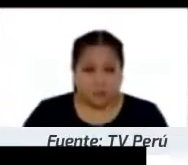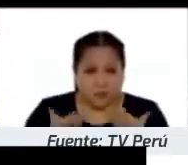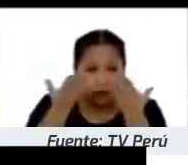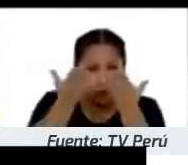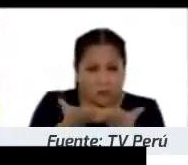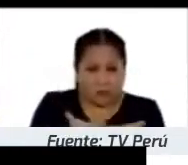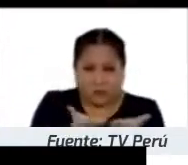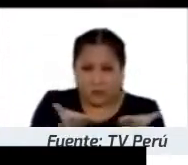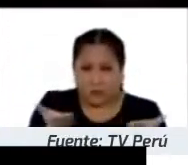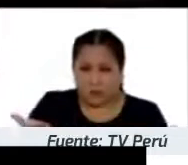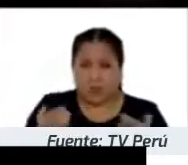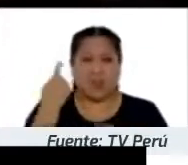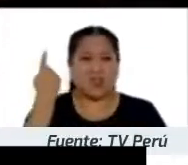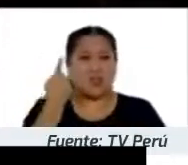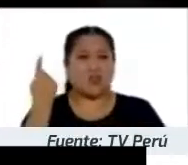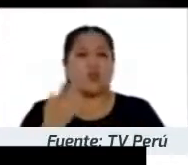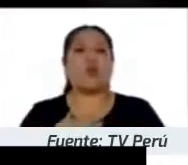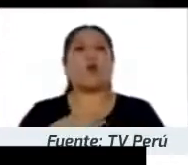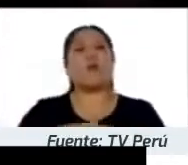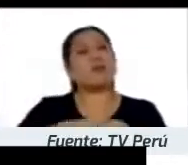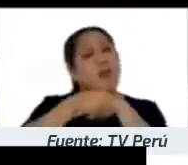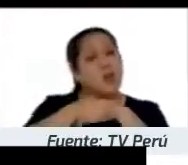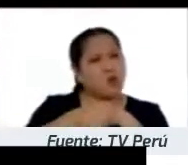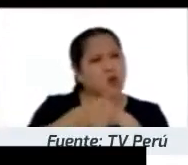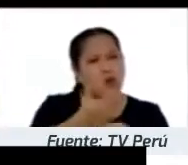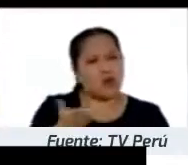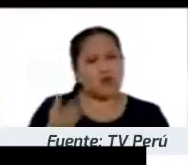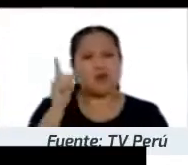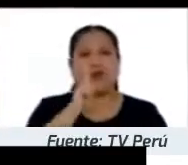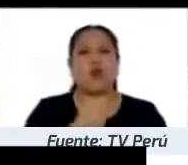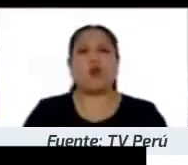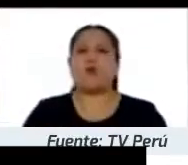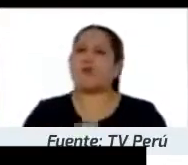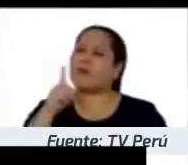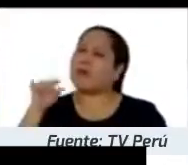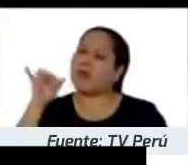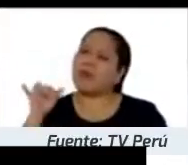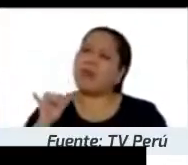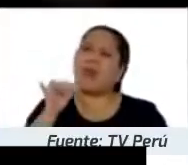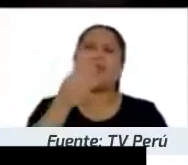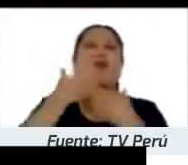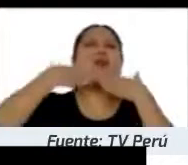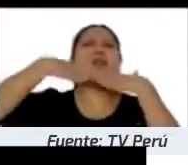extender no solamente mi saludo, sino mi eterno agradecimiento.